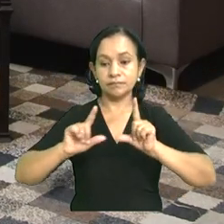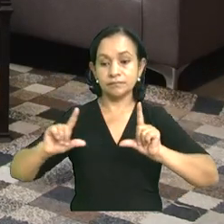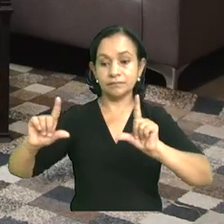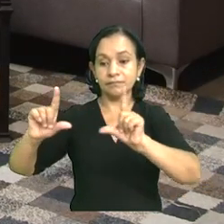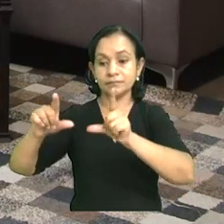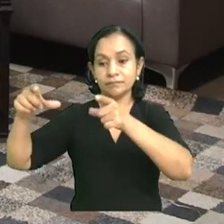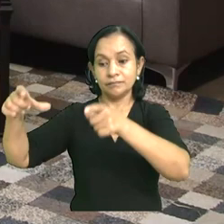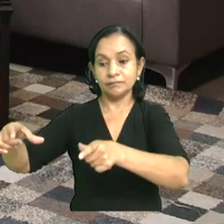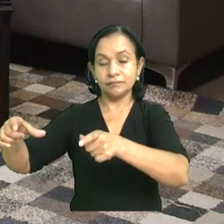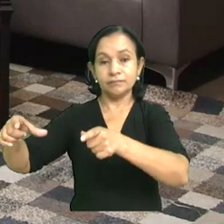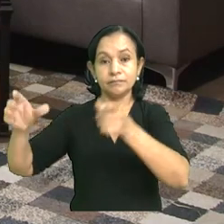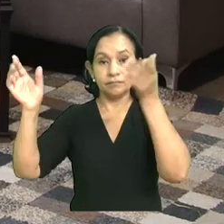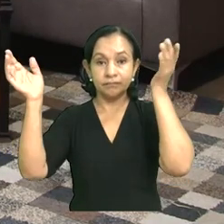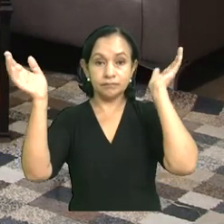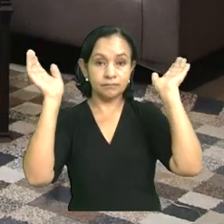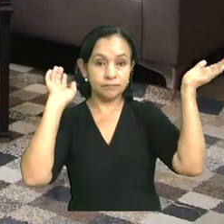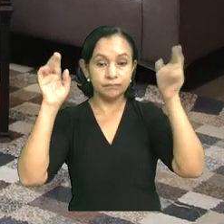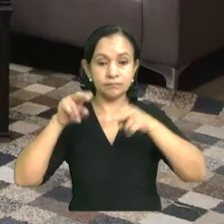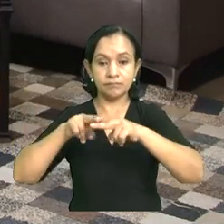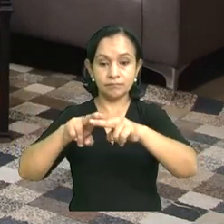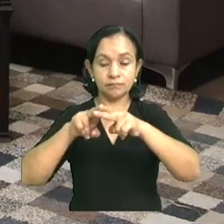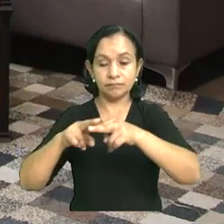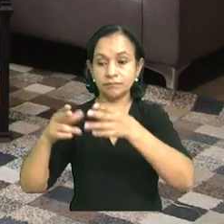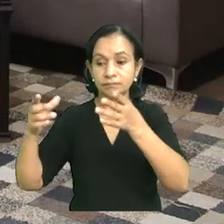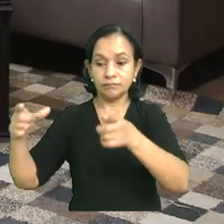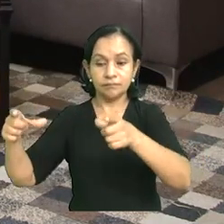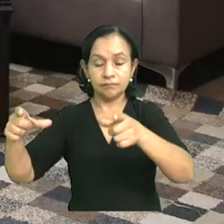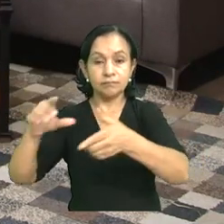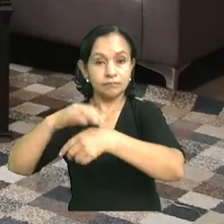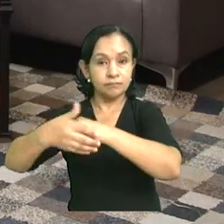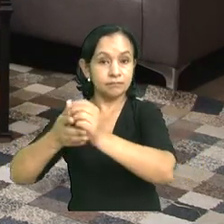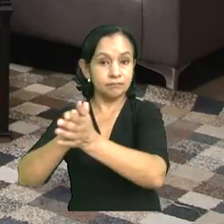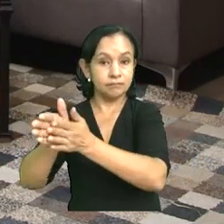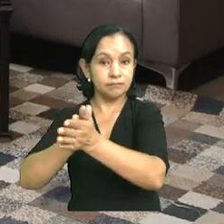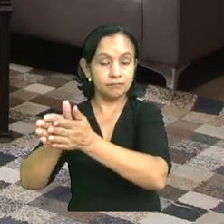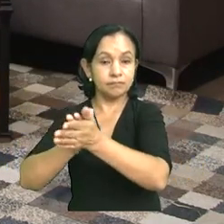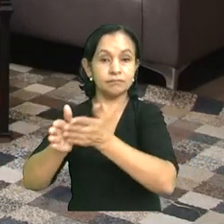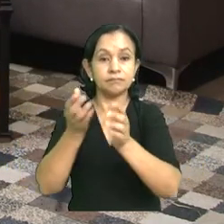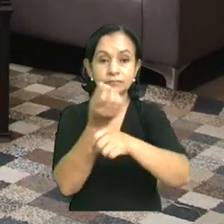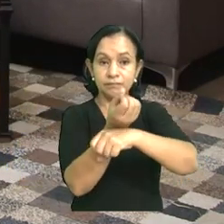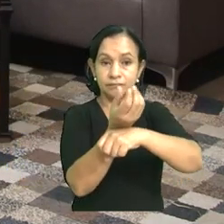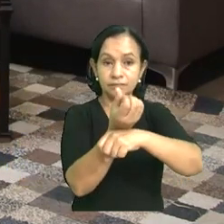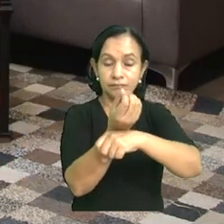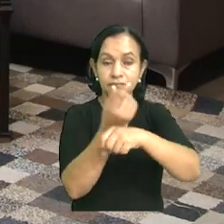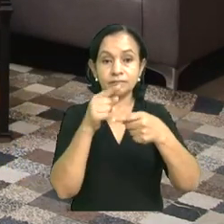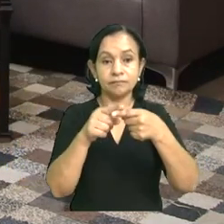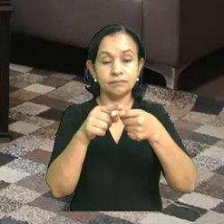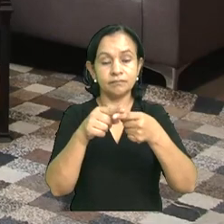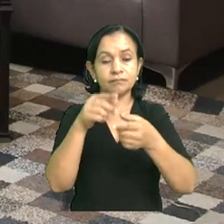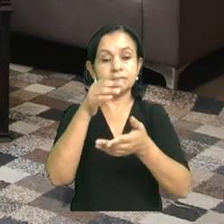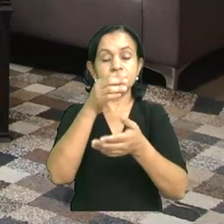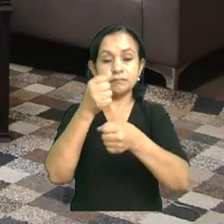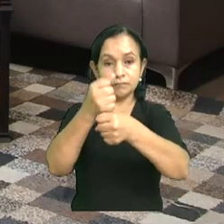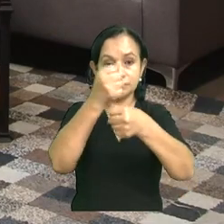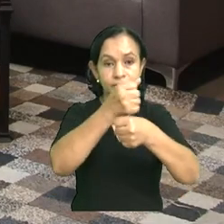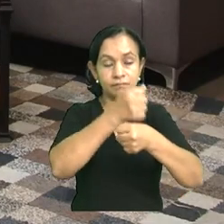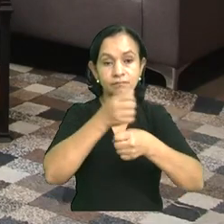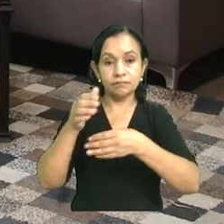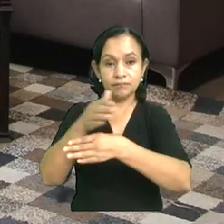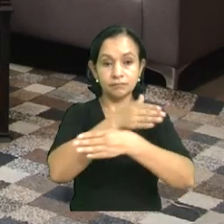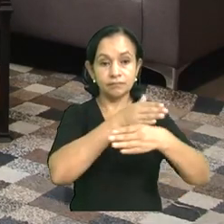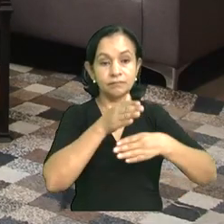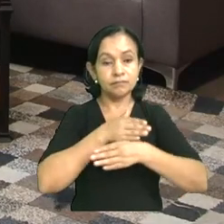de manos en los mercados, en los parques, en todos los espacios públicos, en las alcaldías, en los centros de trabajo. Es